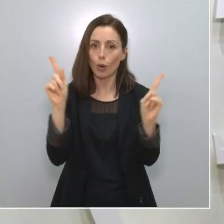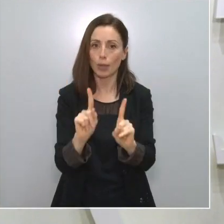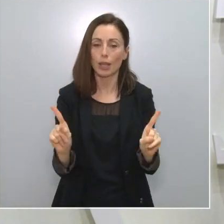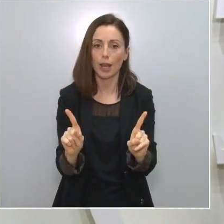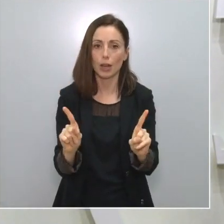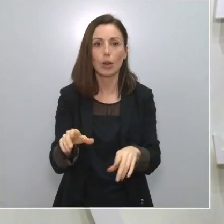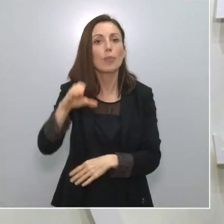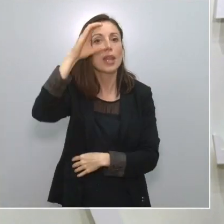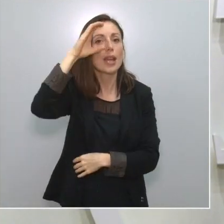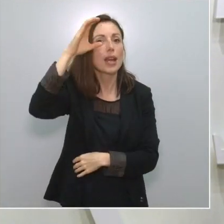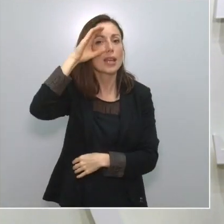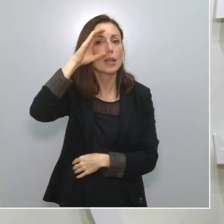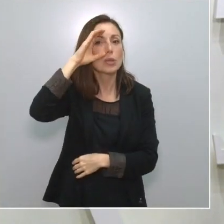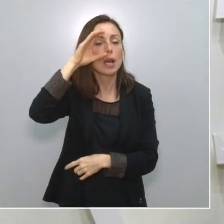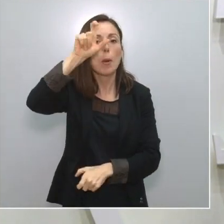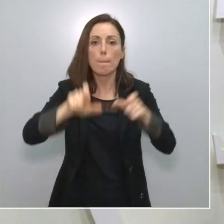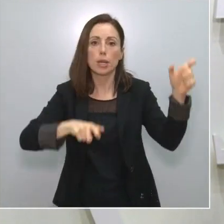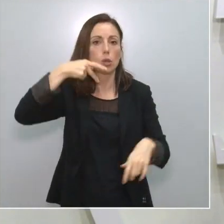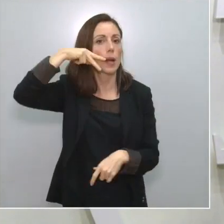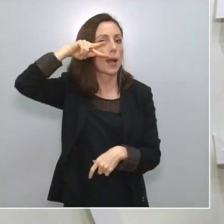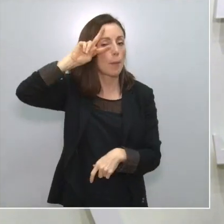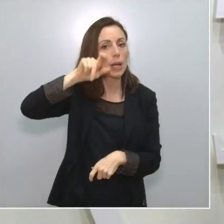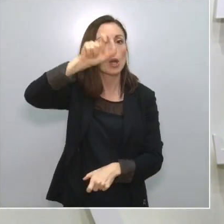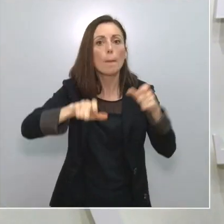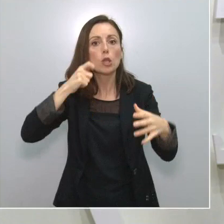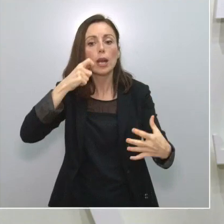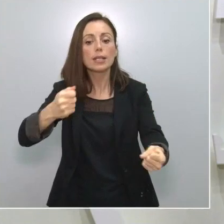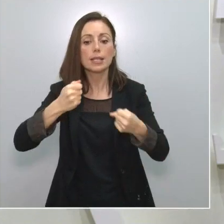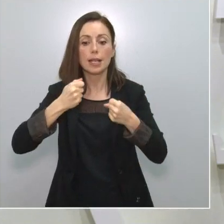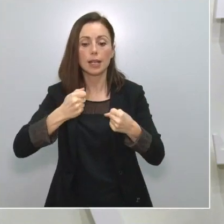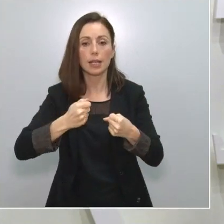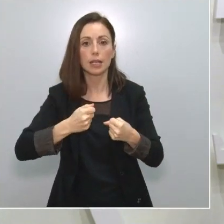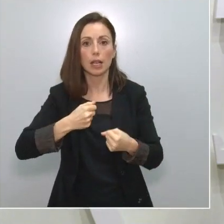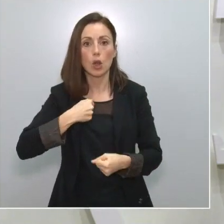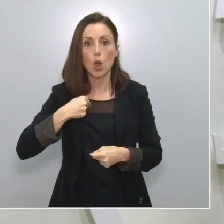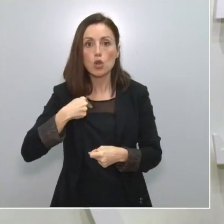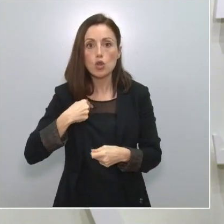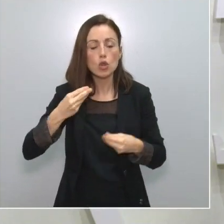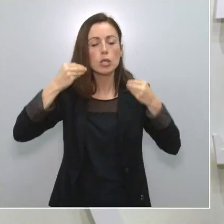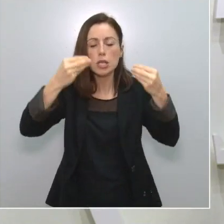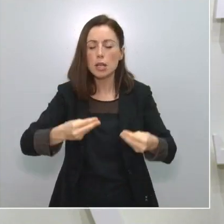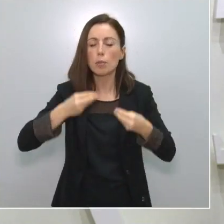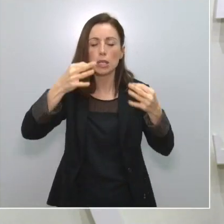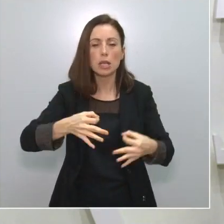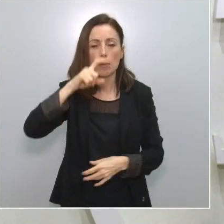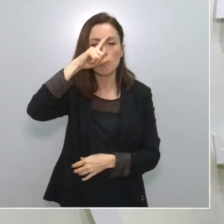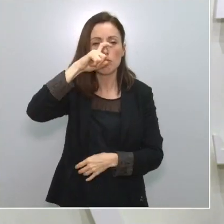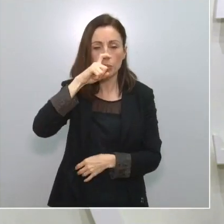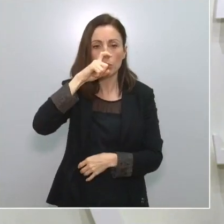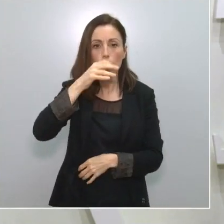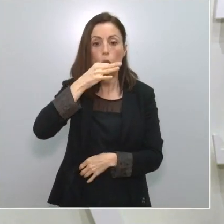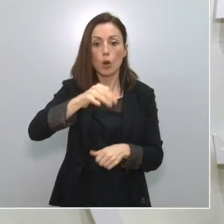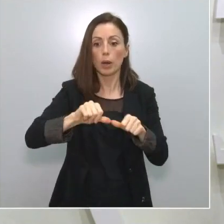Escuchemos, como digo, a los verdaderos expertos, a los sanitarios. Yo lo hago a cada paso. Y en todas mis